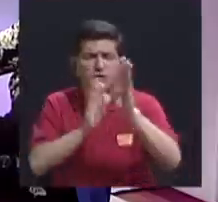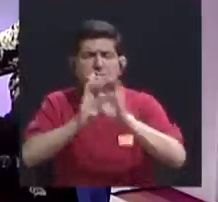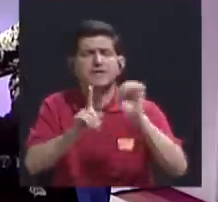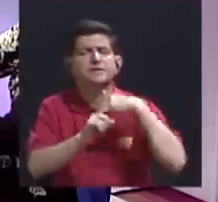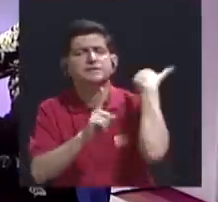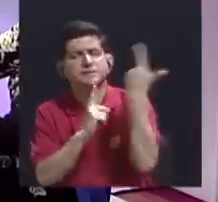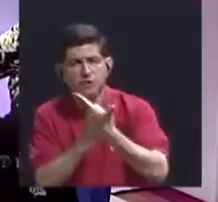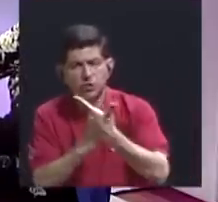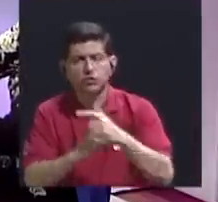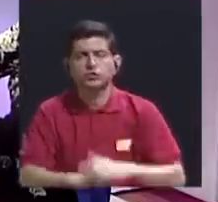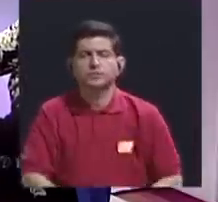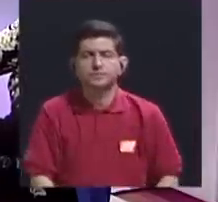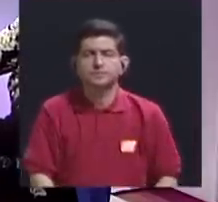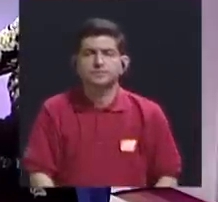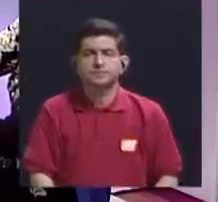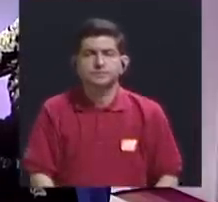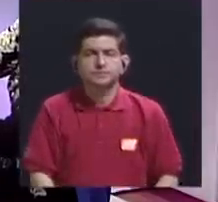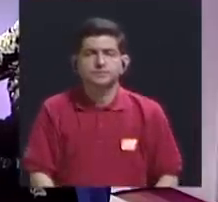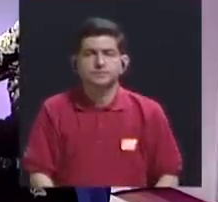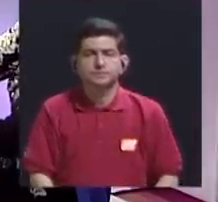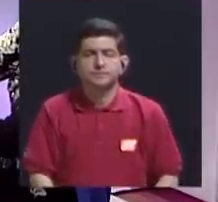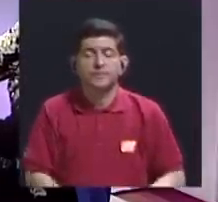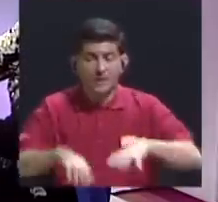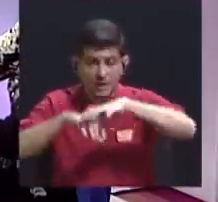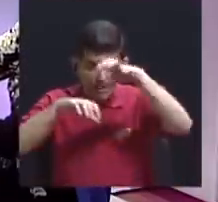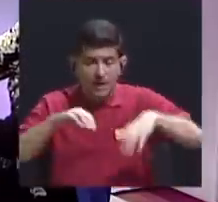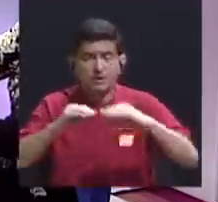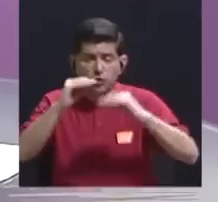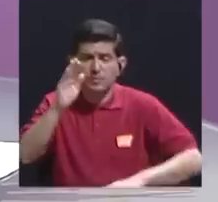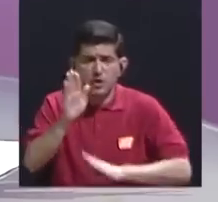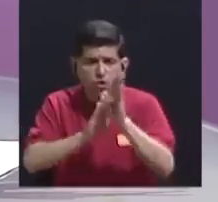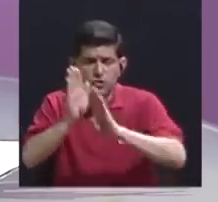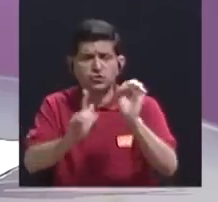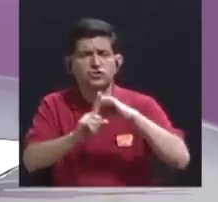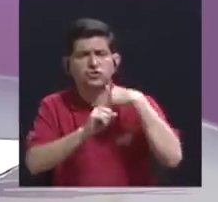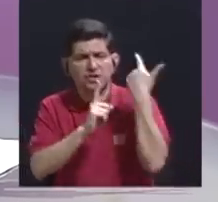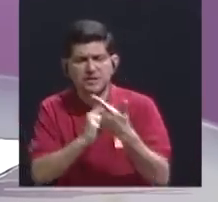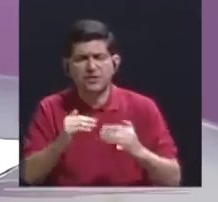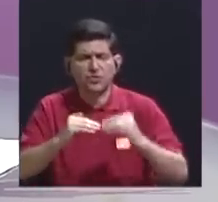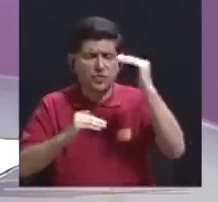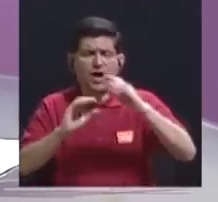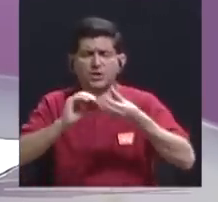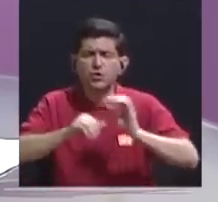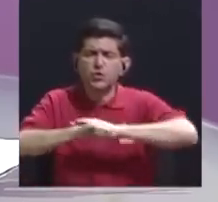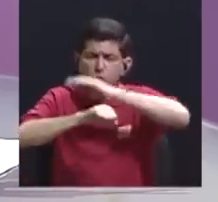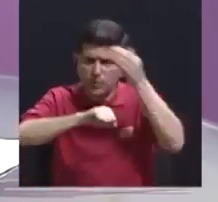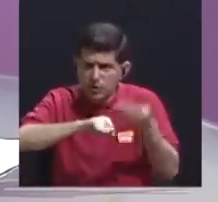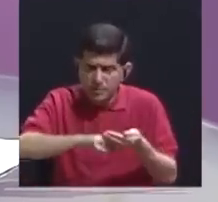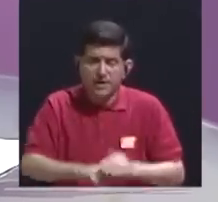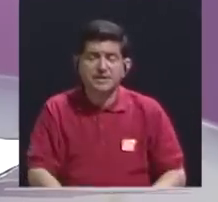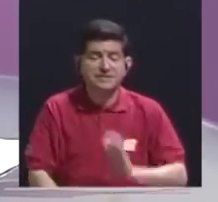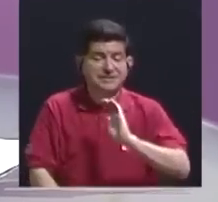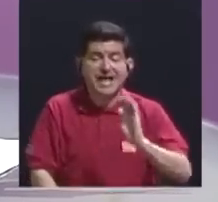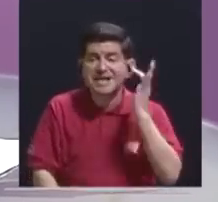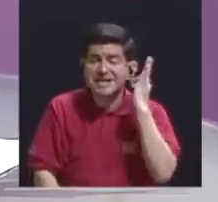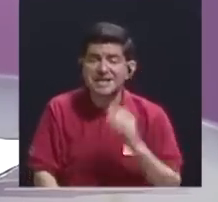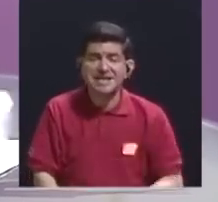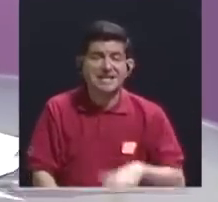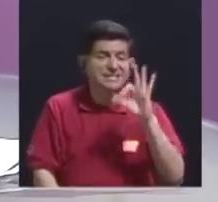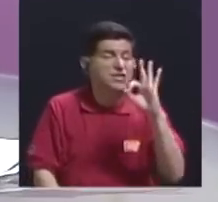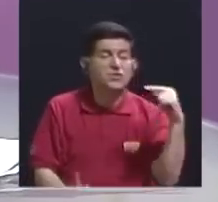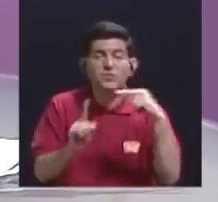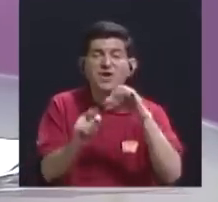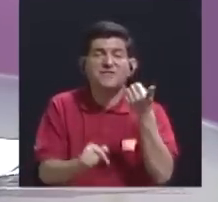social en los cantones de menor desarrollo social es alto el número de embarazos en niñas entre los